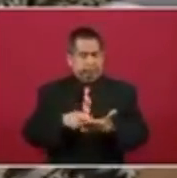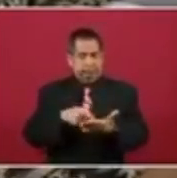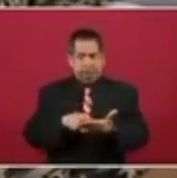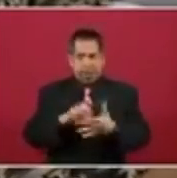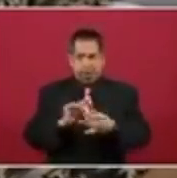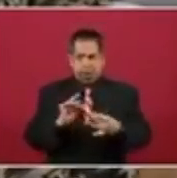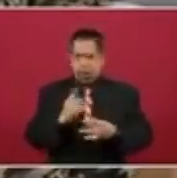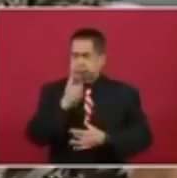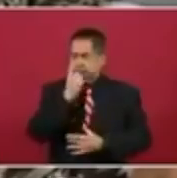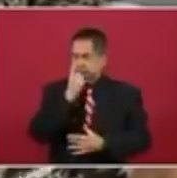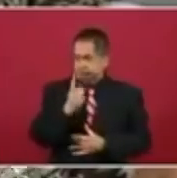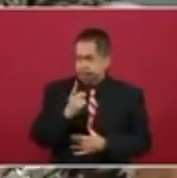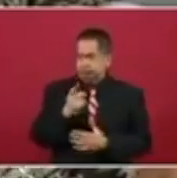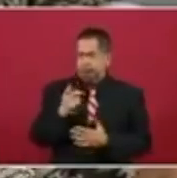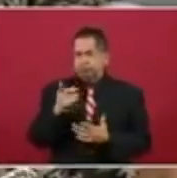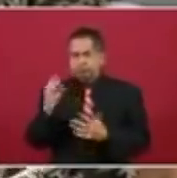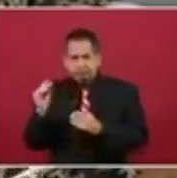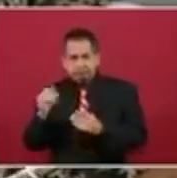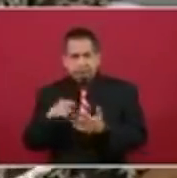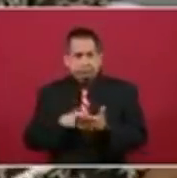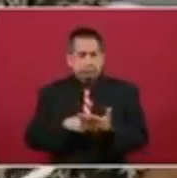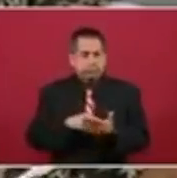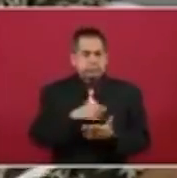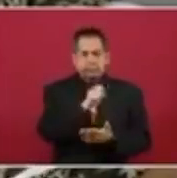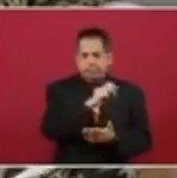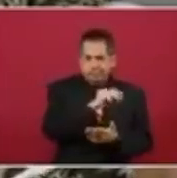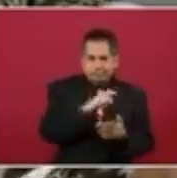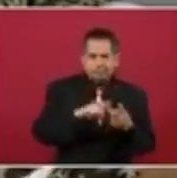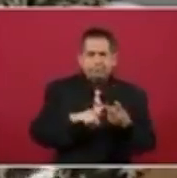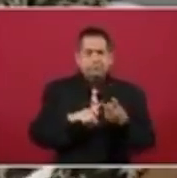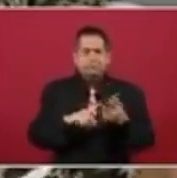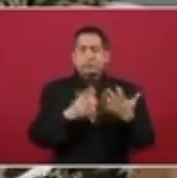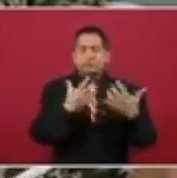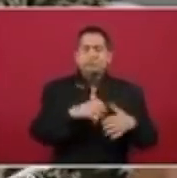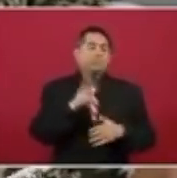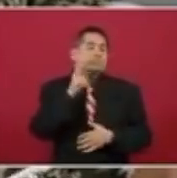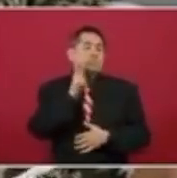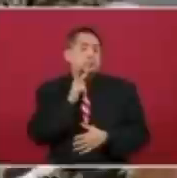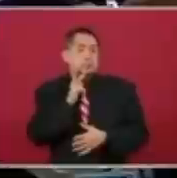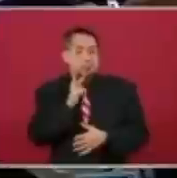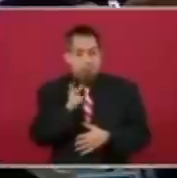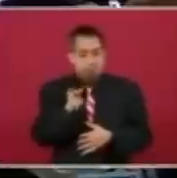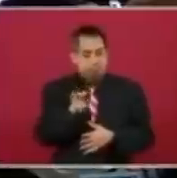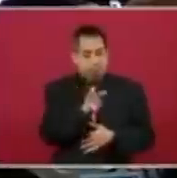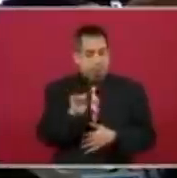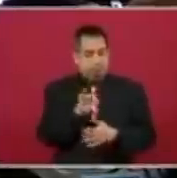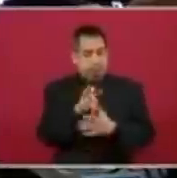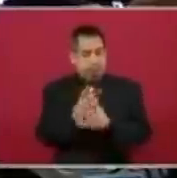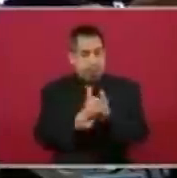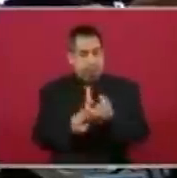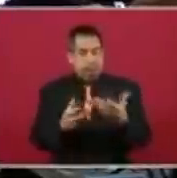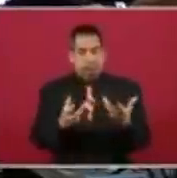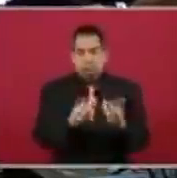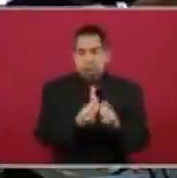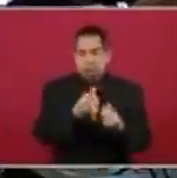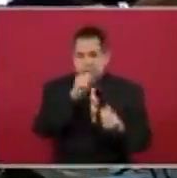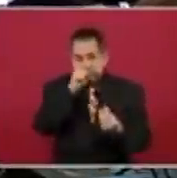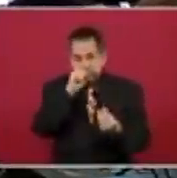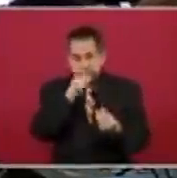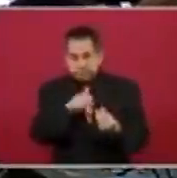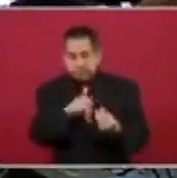habla de que el ESME y la empresa generadora Fénix, que es parte de Mota